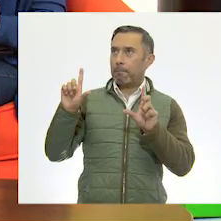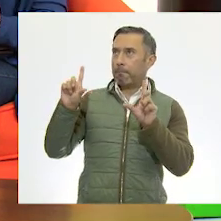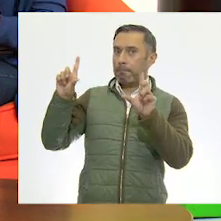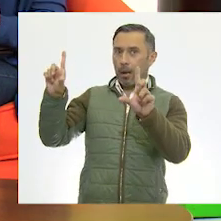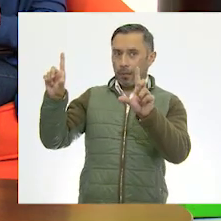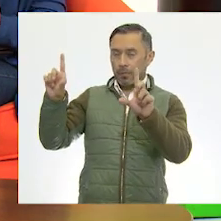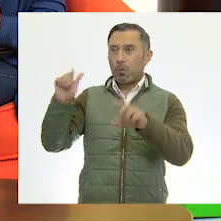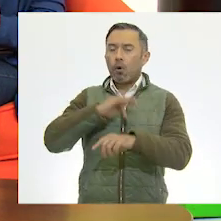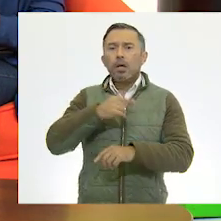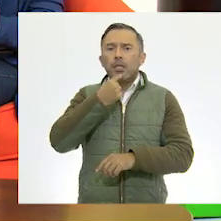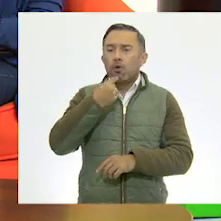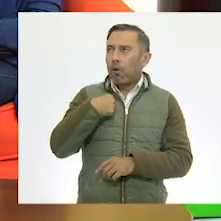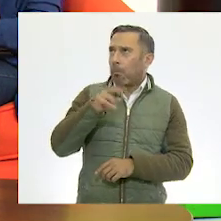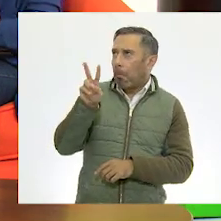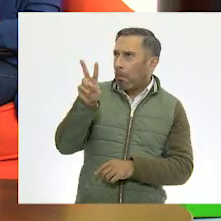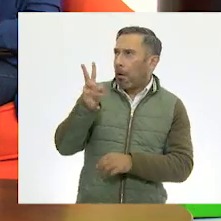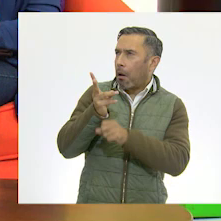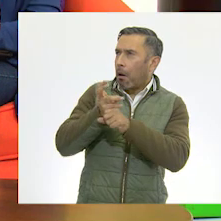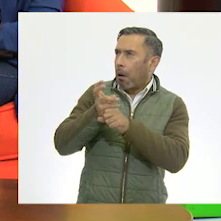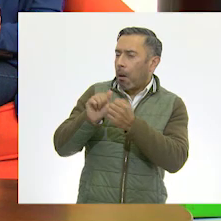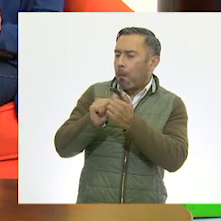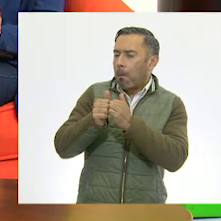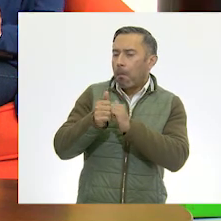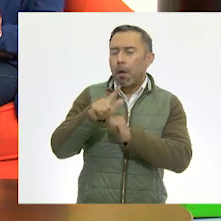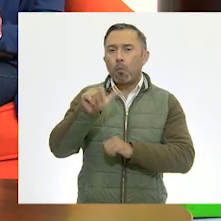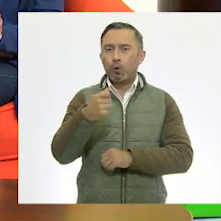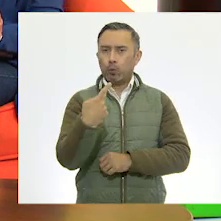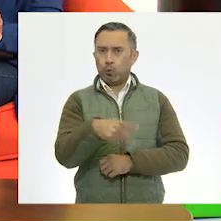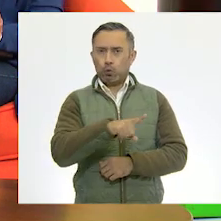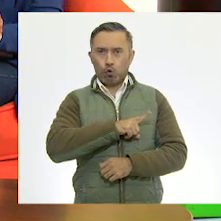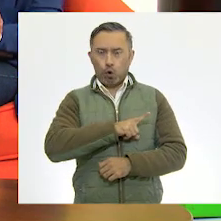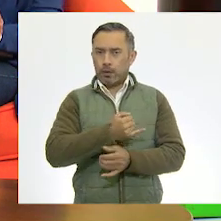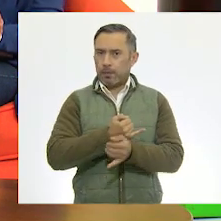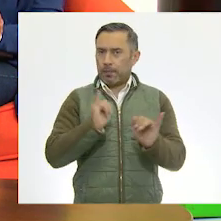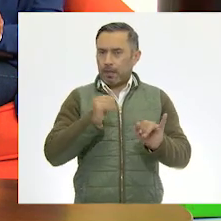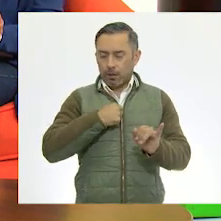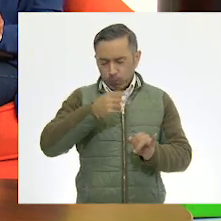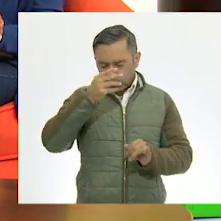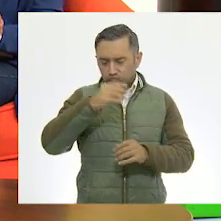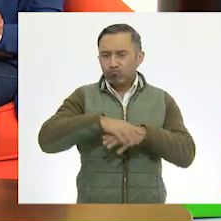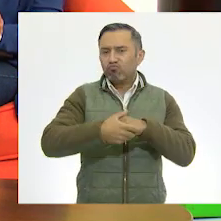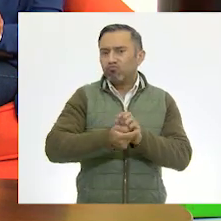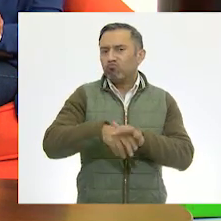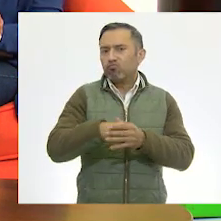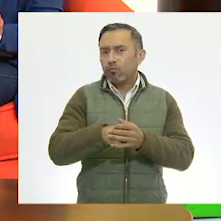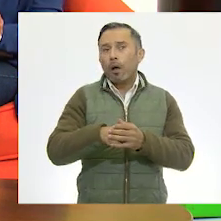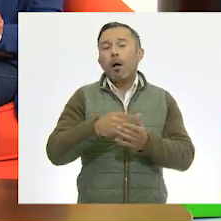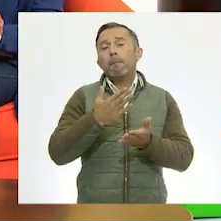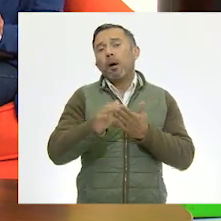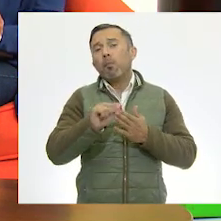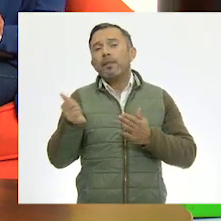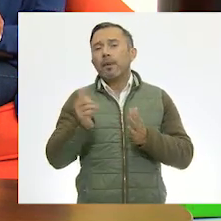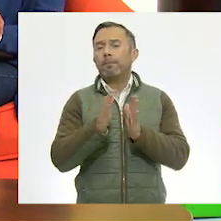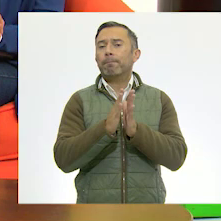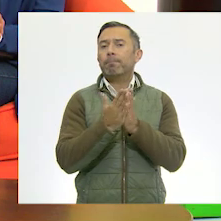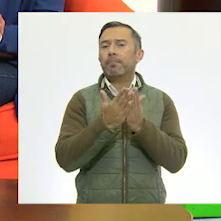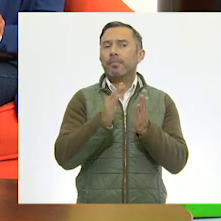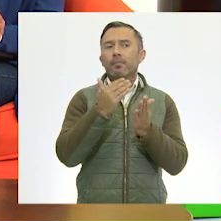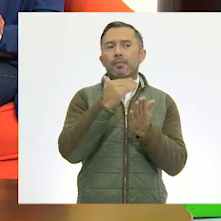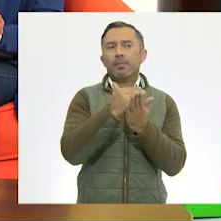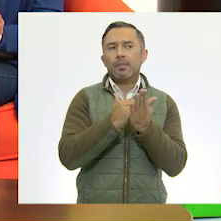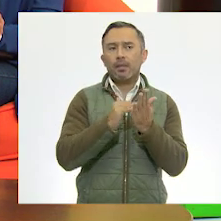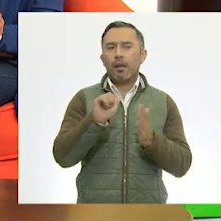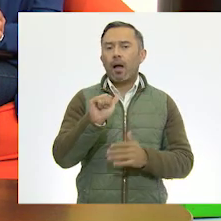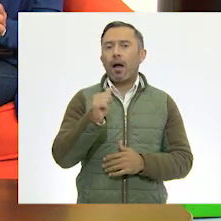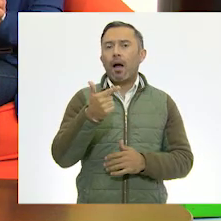se utilizan para eso, también podemos crear agendas visuales, justamente para que el niño sepa qué actividades tiene que hacer, en este